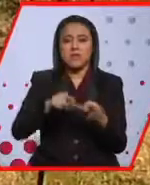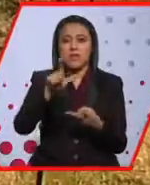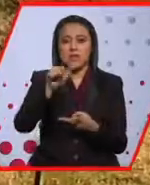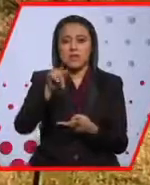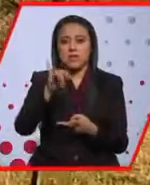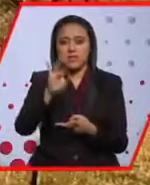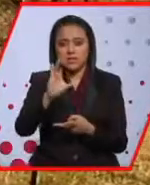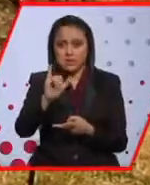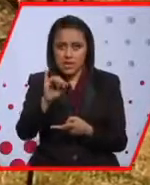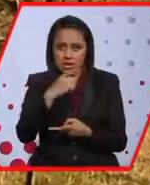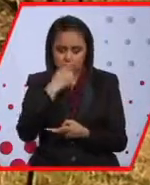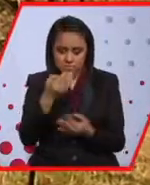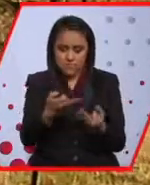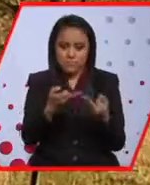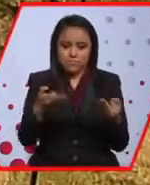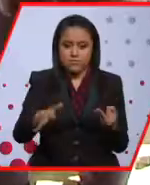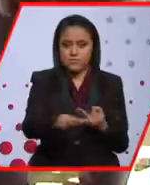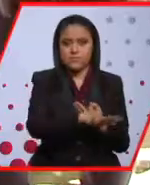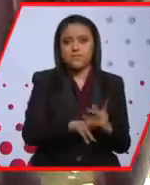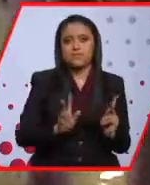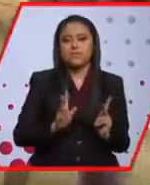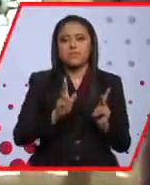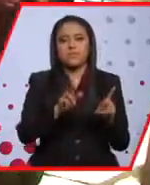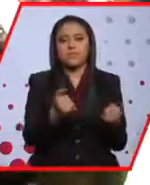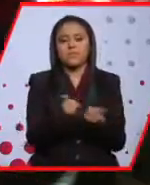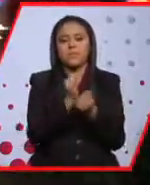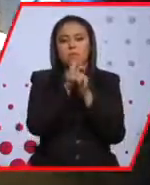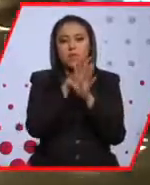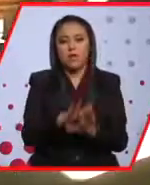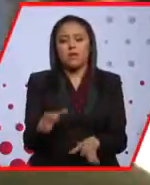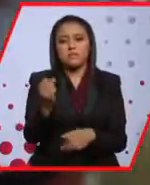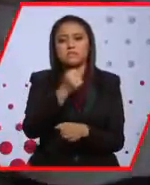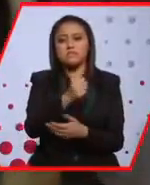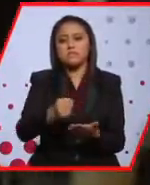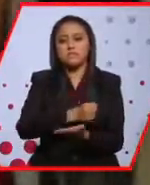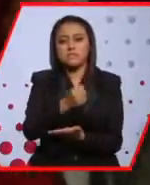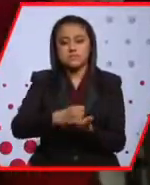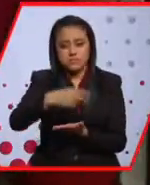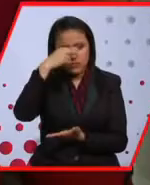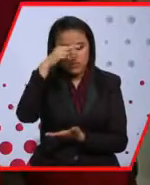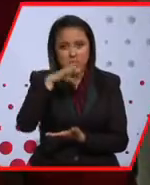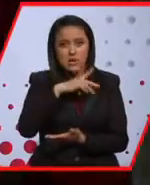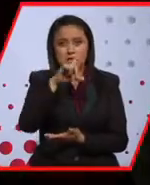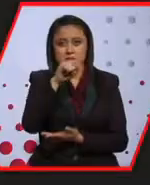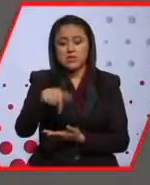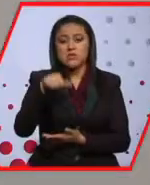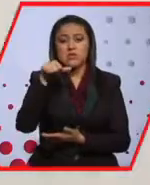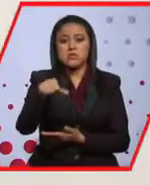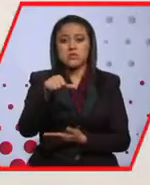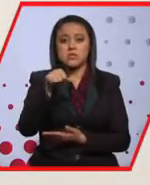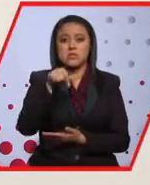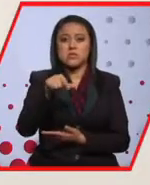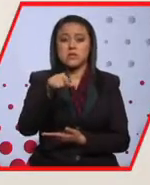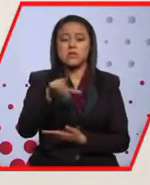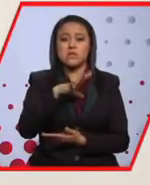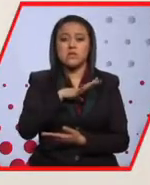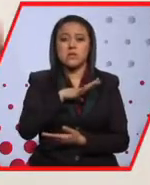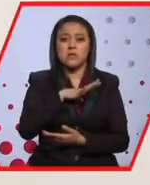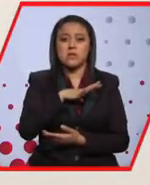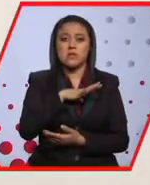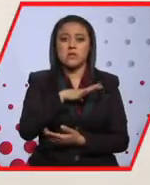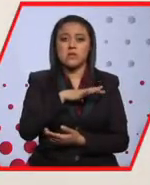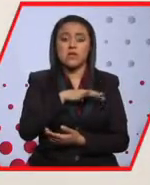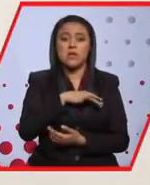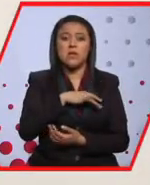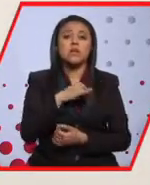quien reiteró que el panteón sería comunitario e informó que en la Ciudad de México existían 117 panteones. En Iztapalapa hay 10,